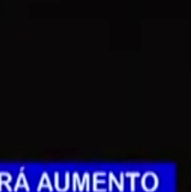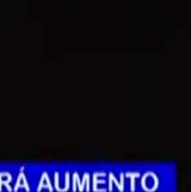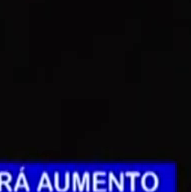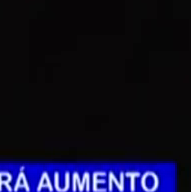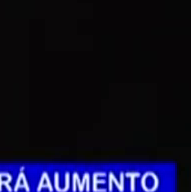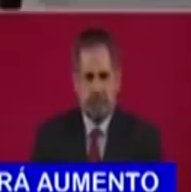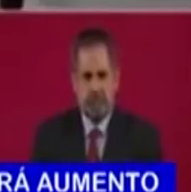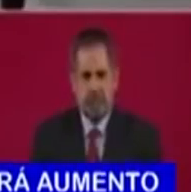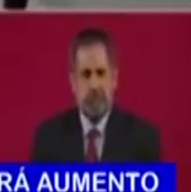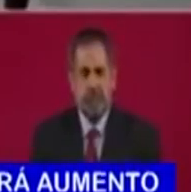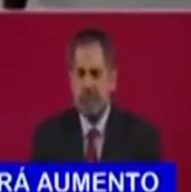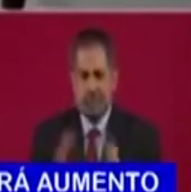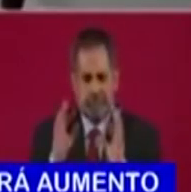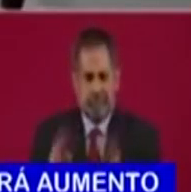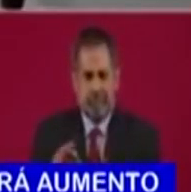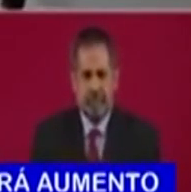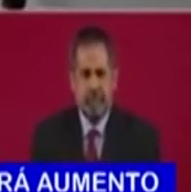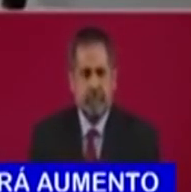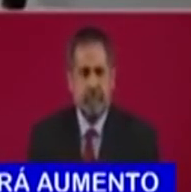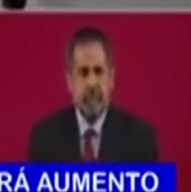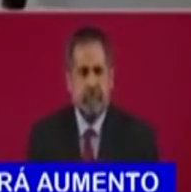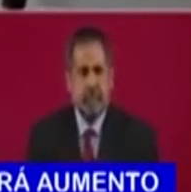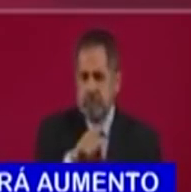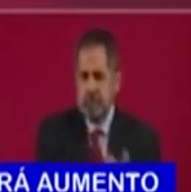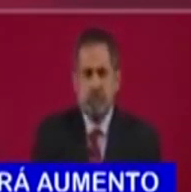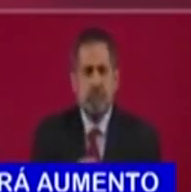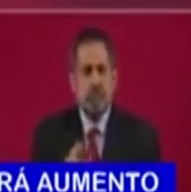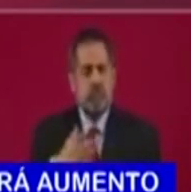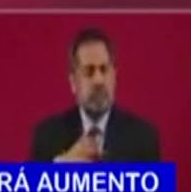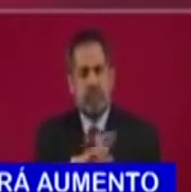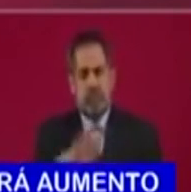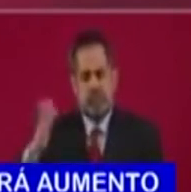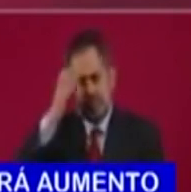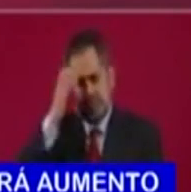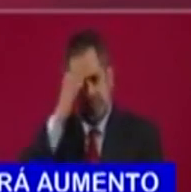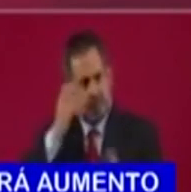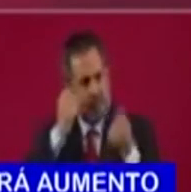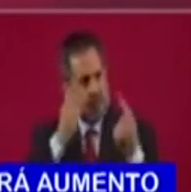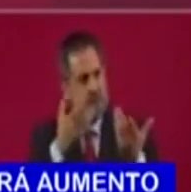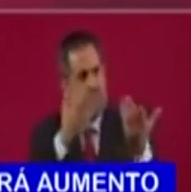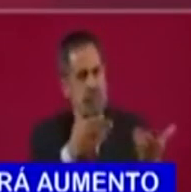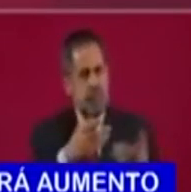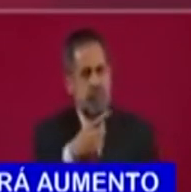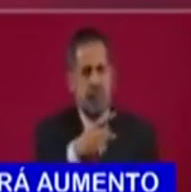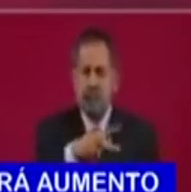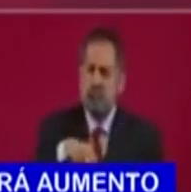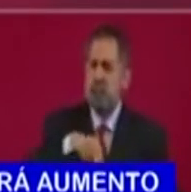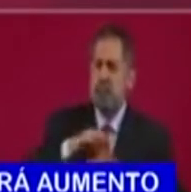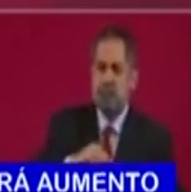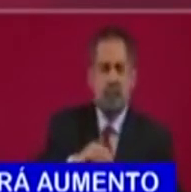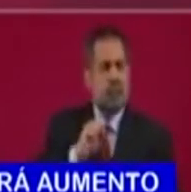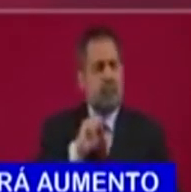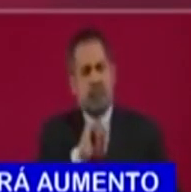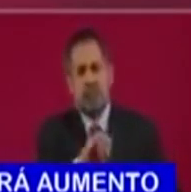talante más favorable a la migración que se le intuye a Biden. Mi reconocimiento ante su postura a